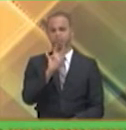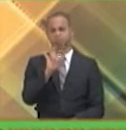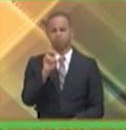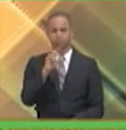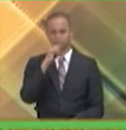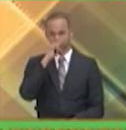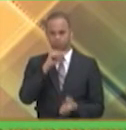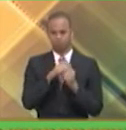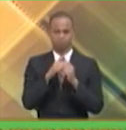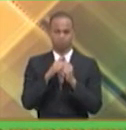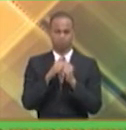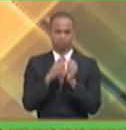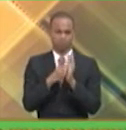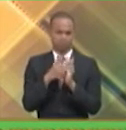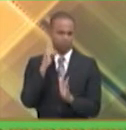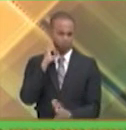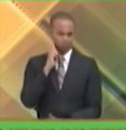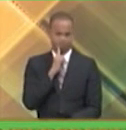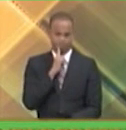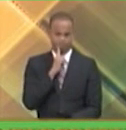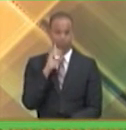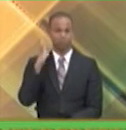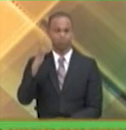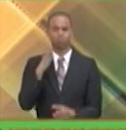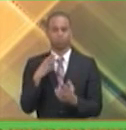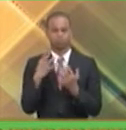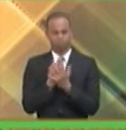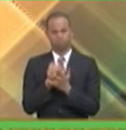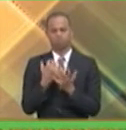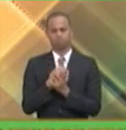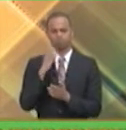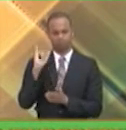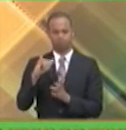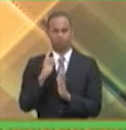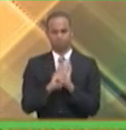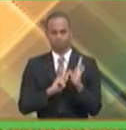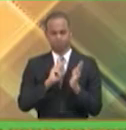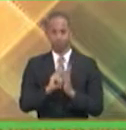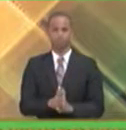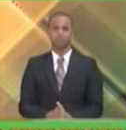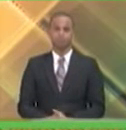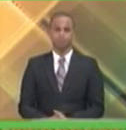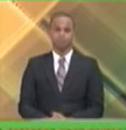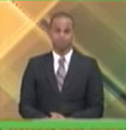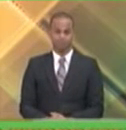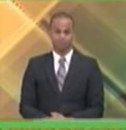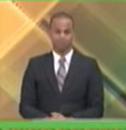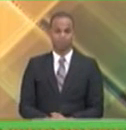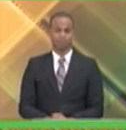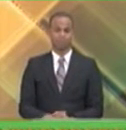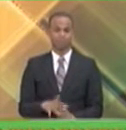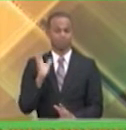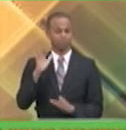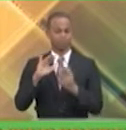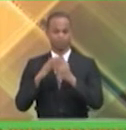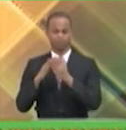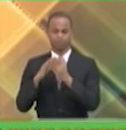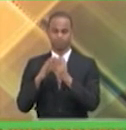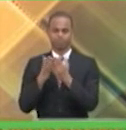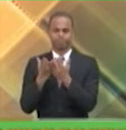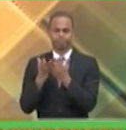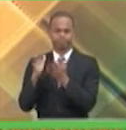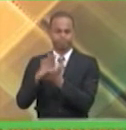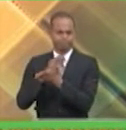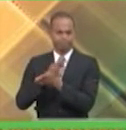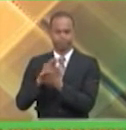con discapacidad auditiva que van a beneficiarse de esos documentales. Se estarán llevando a las escuelas, tanto aquí en